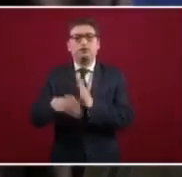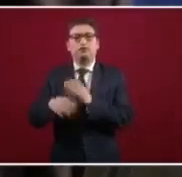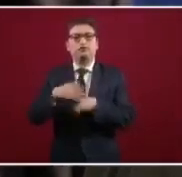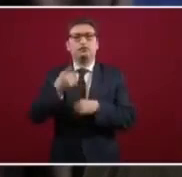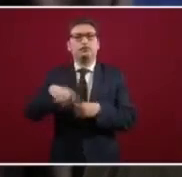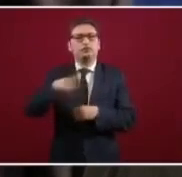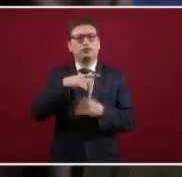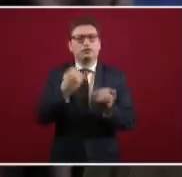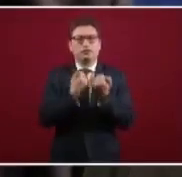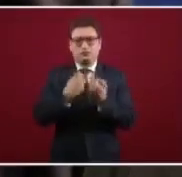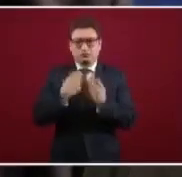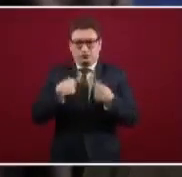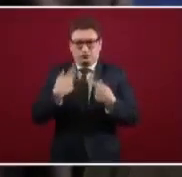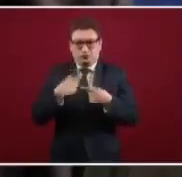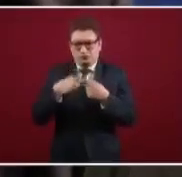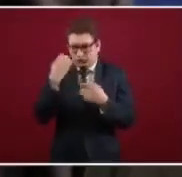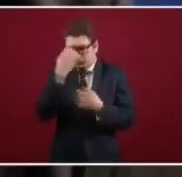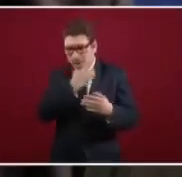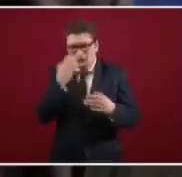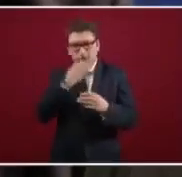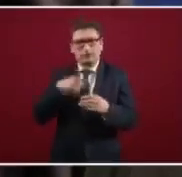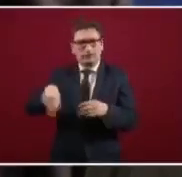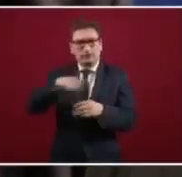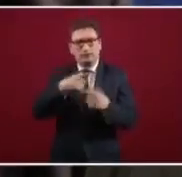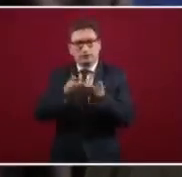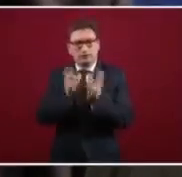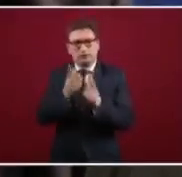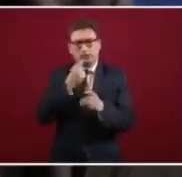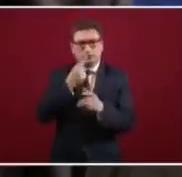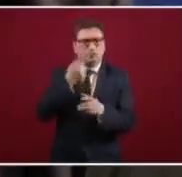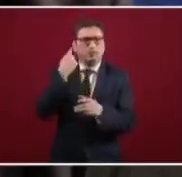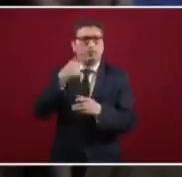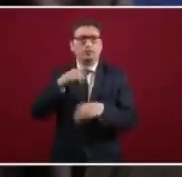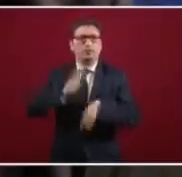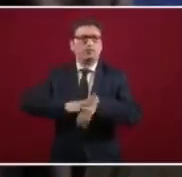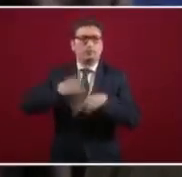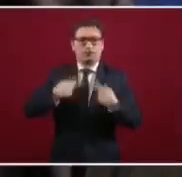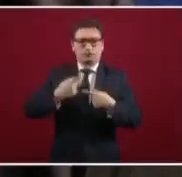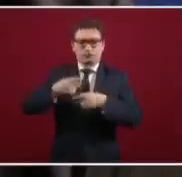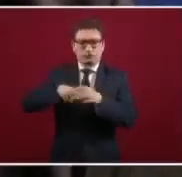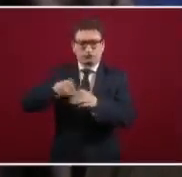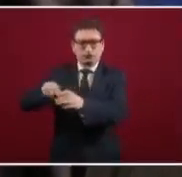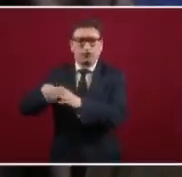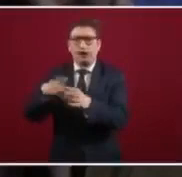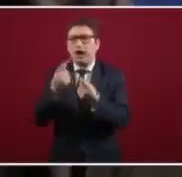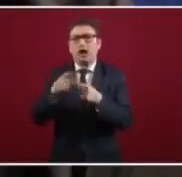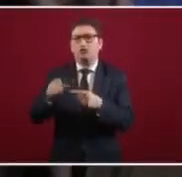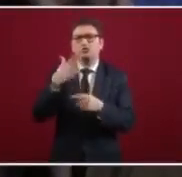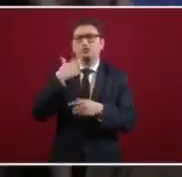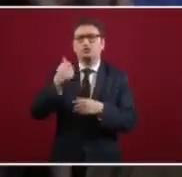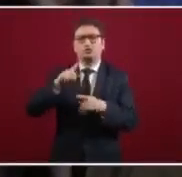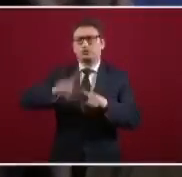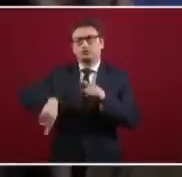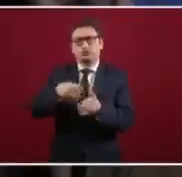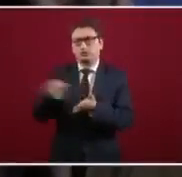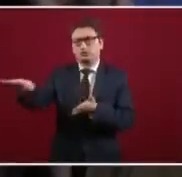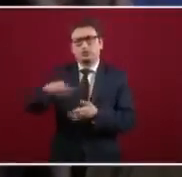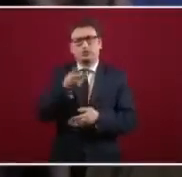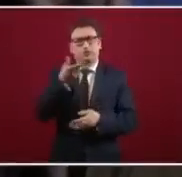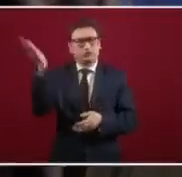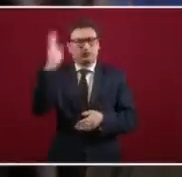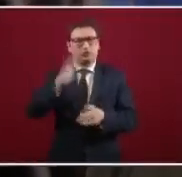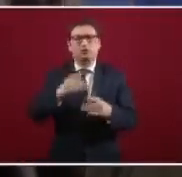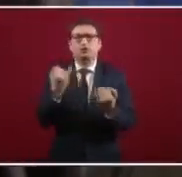del personal policiaco presente para poder incorporar más de desincorporar a los que no sirven y armar a los que están